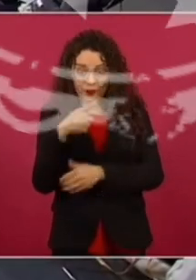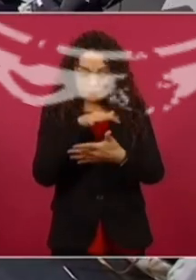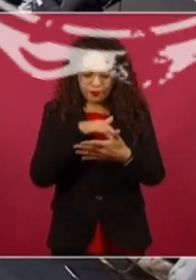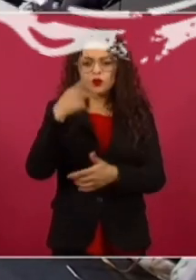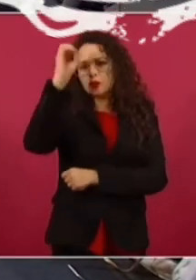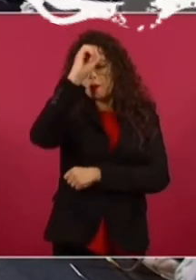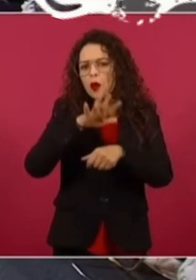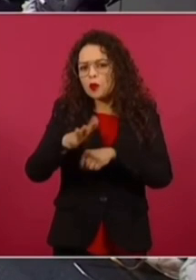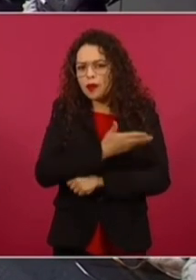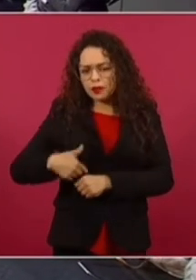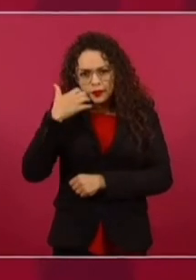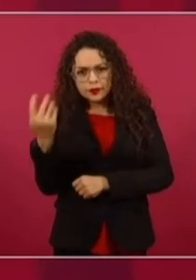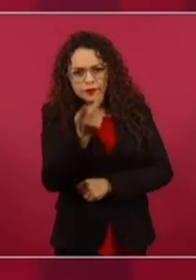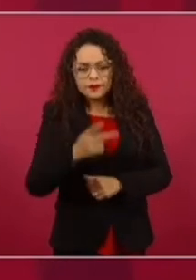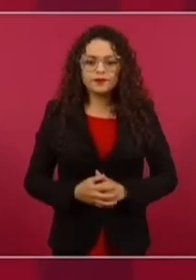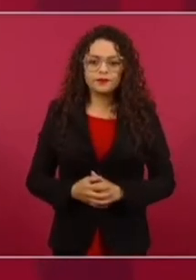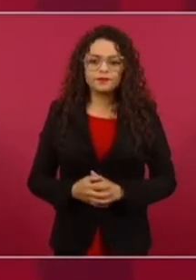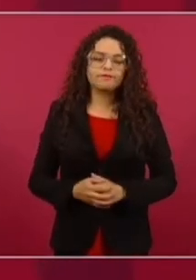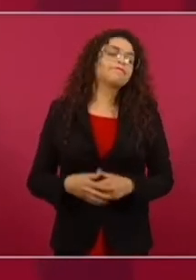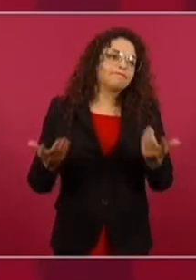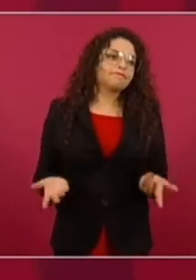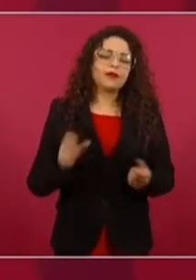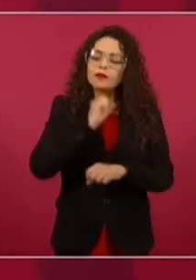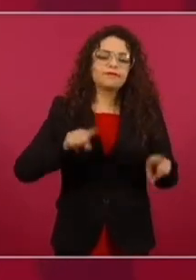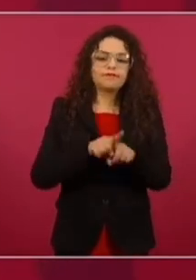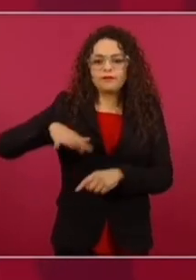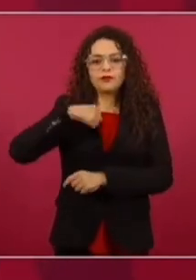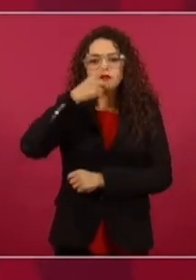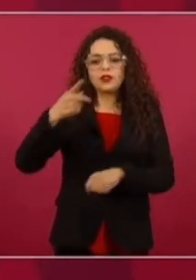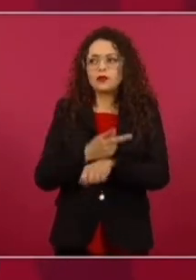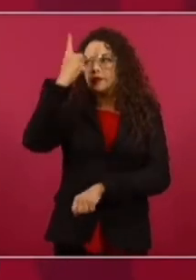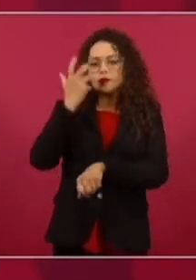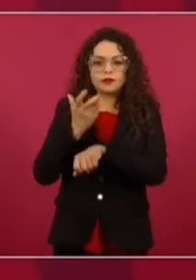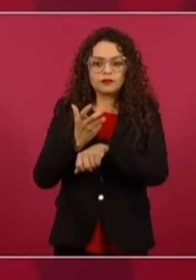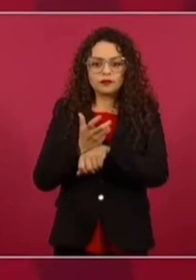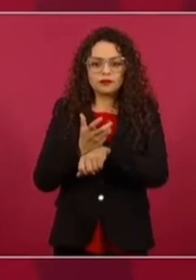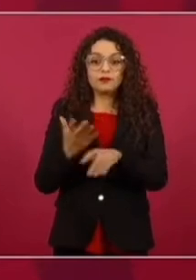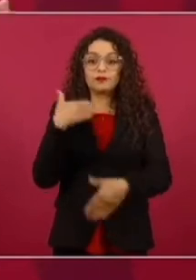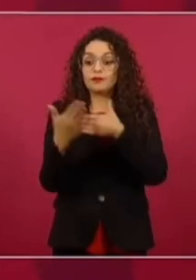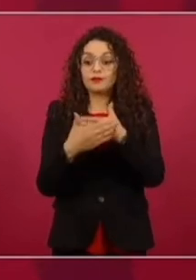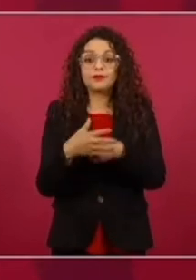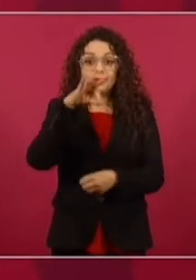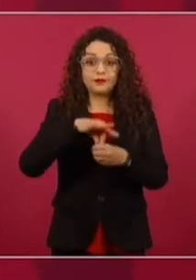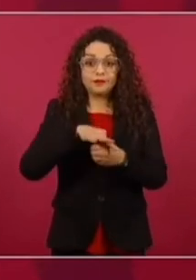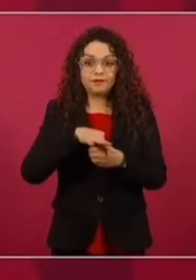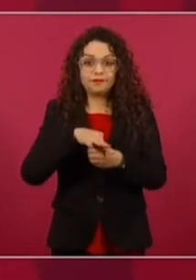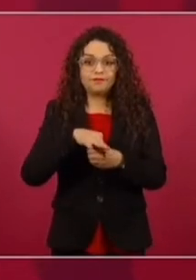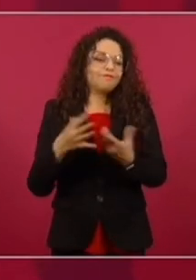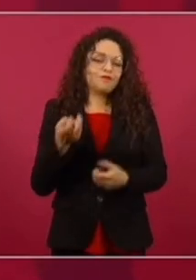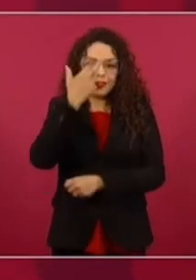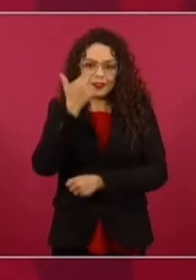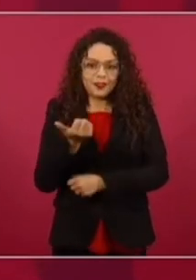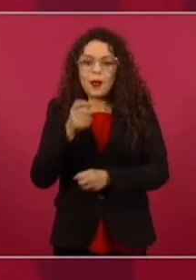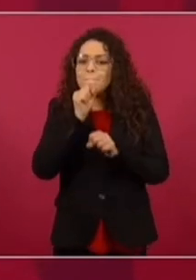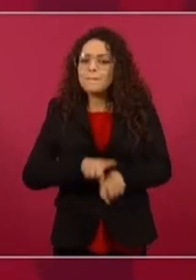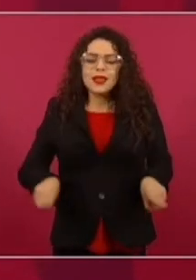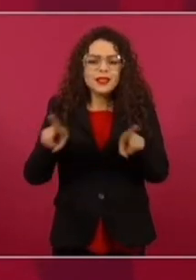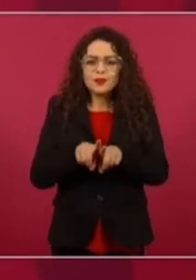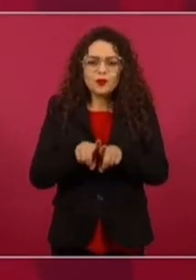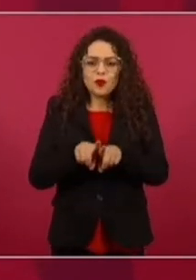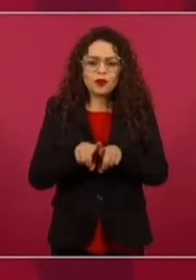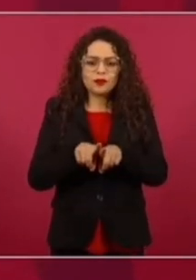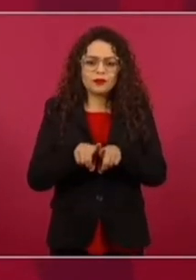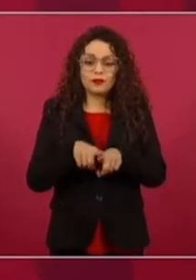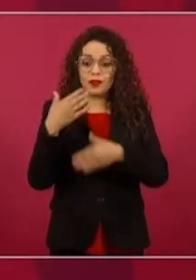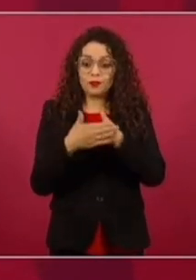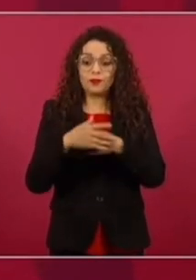Pues es algo parecido a lo que decía yo sobre lo que está sucediendo en Estados Unidos, como hay elecciones. Es lo mismo lo que tú estás planteando.